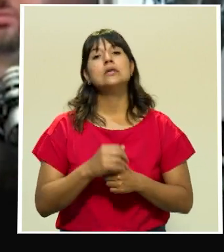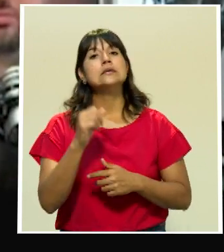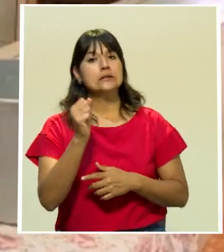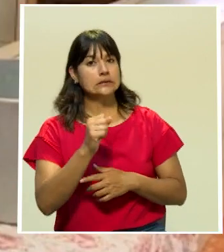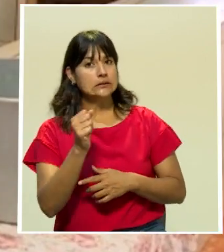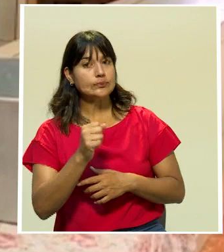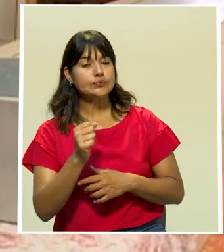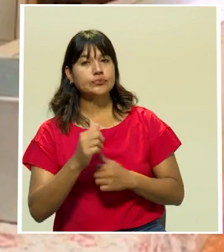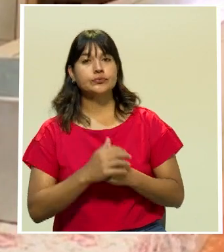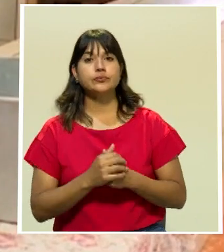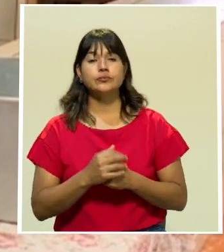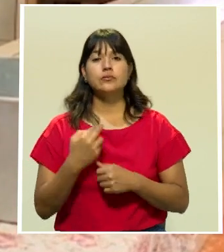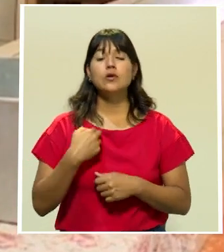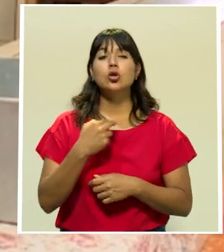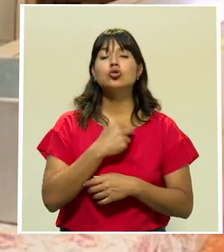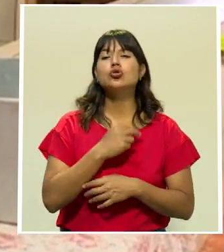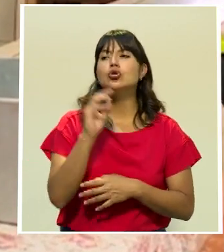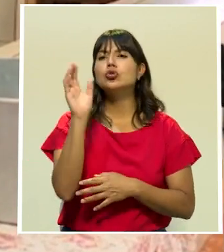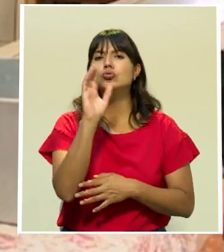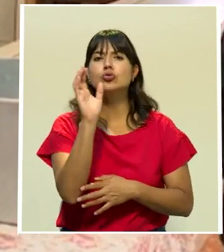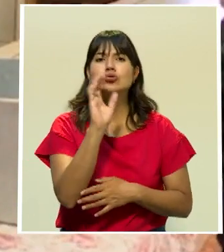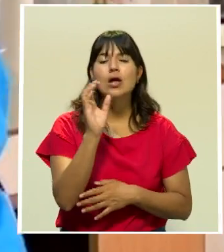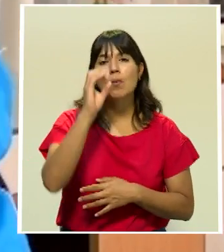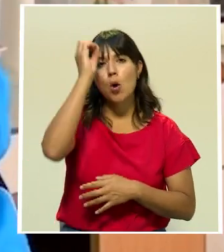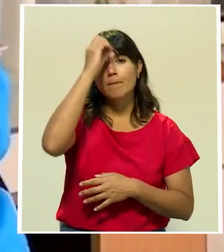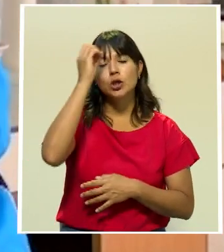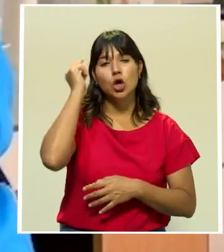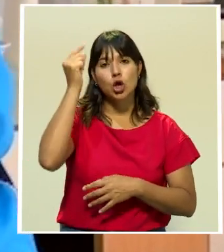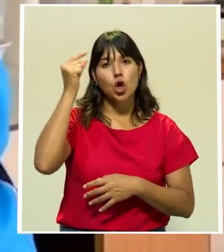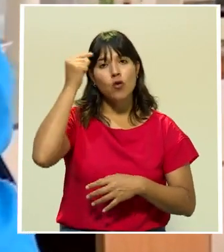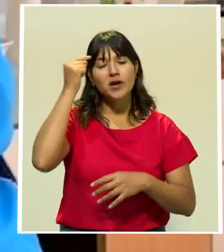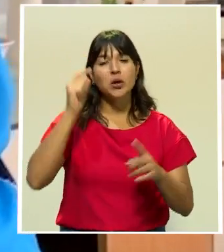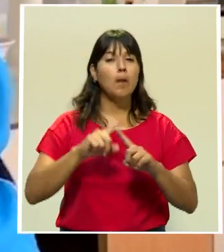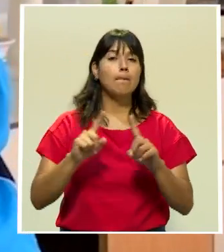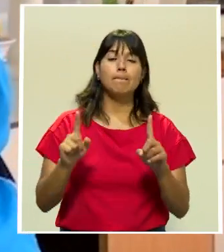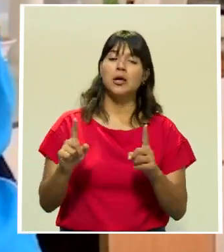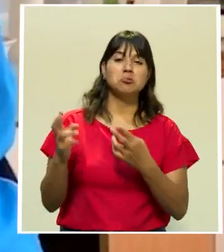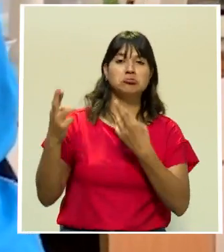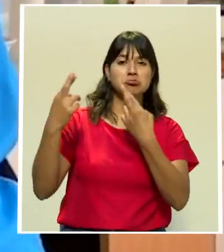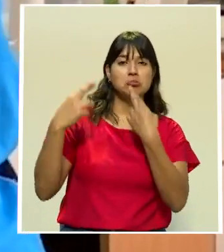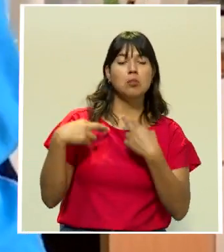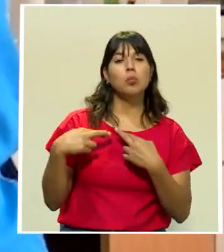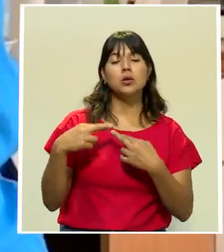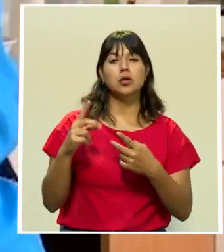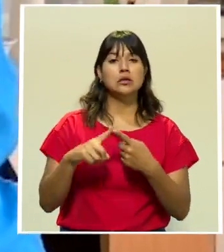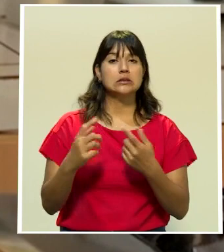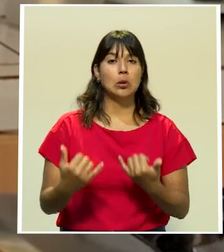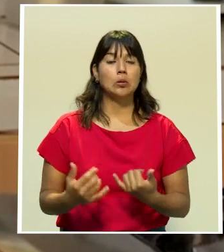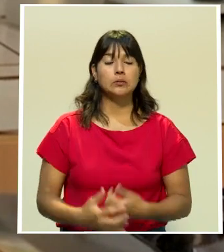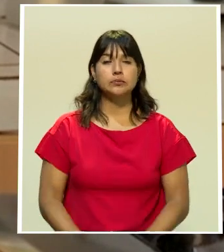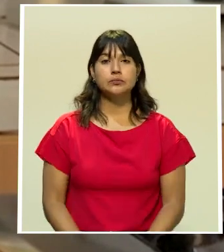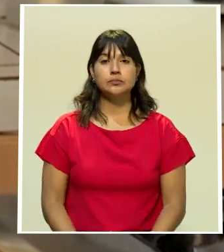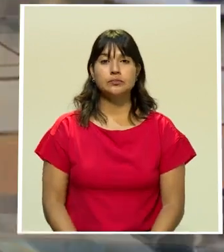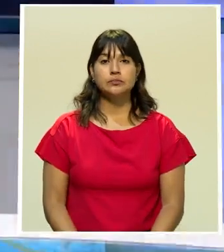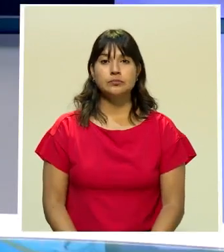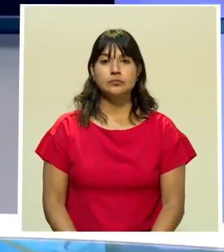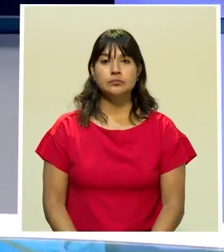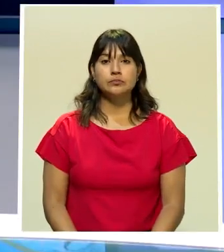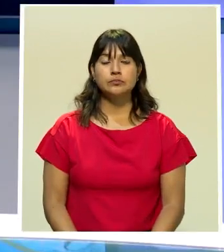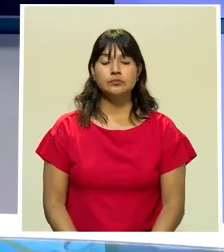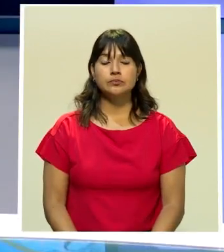Sí, señor. Buscamos la declaración por parte del Poder Ejecutivo, sin embargo, no se obtuvo respuesta de momento.